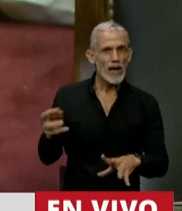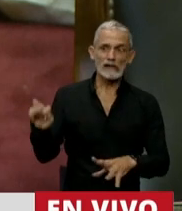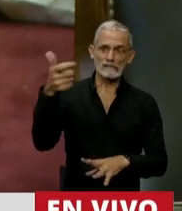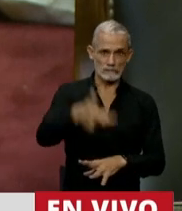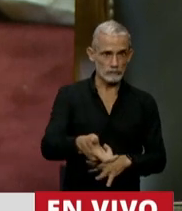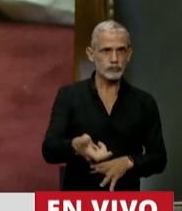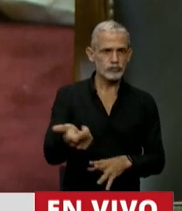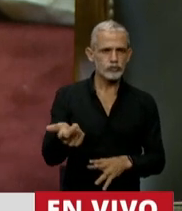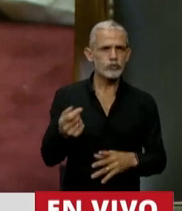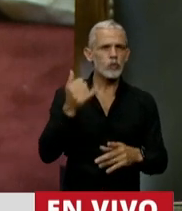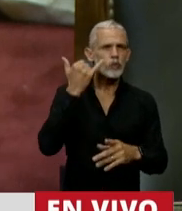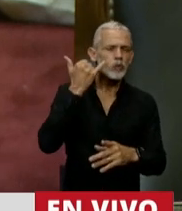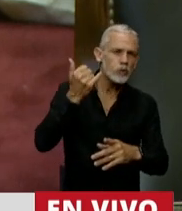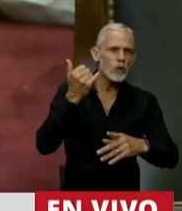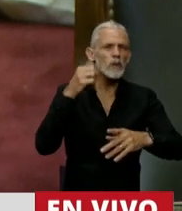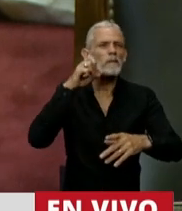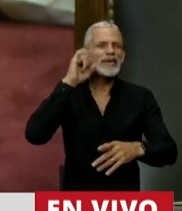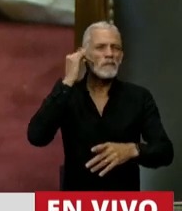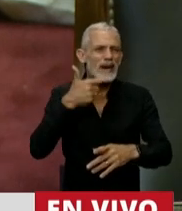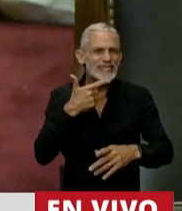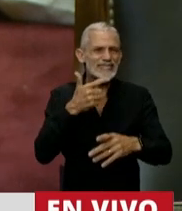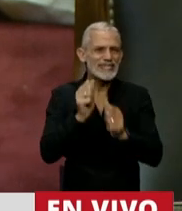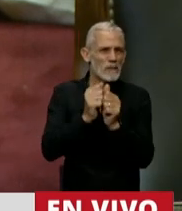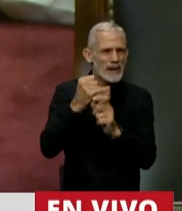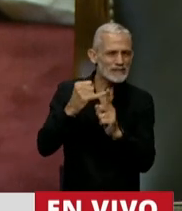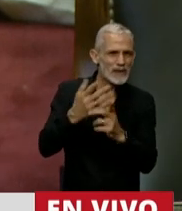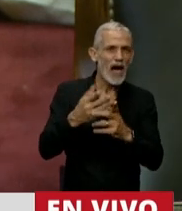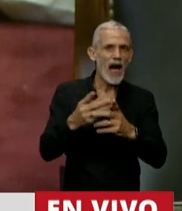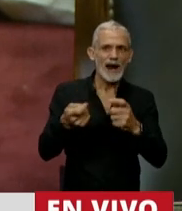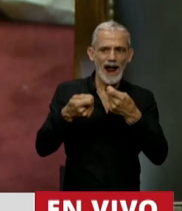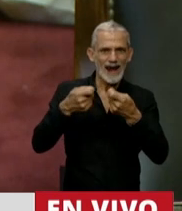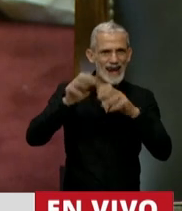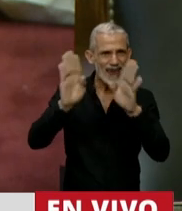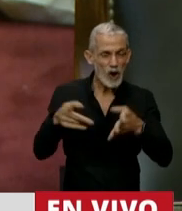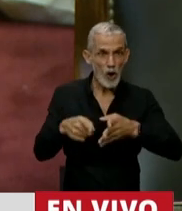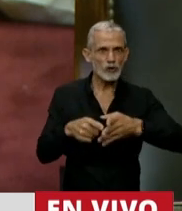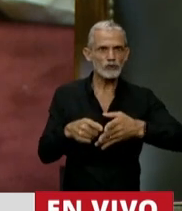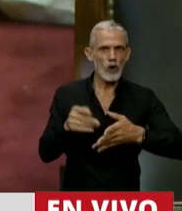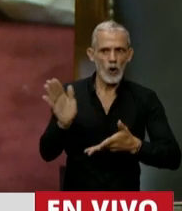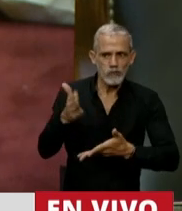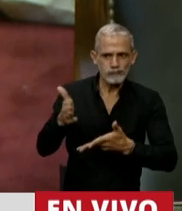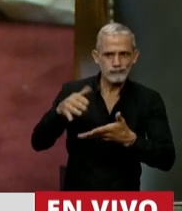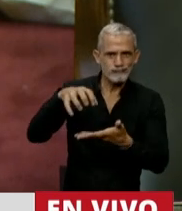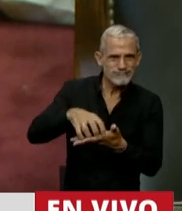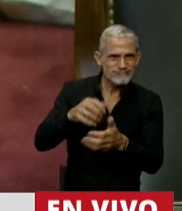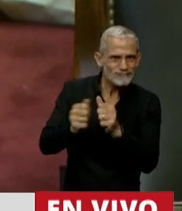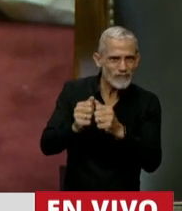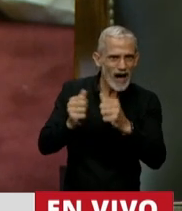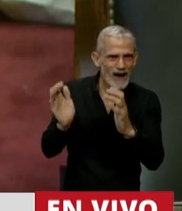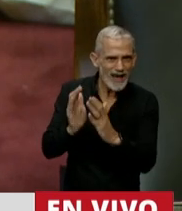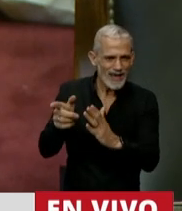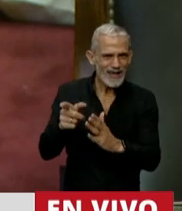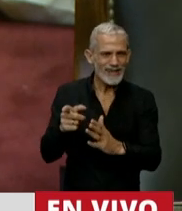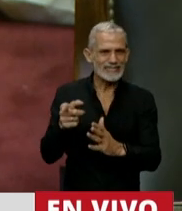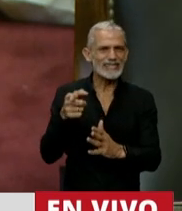inversión en pymes e inversión en comercios inversión en pequeñas producciones y son los